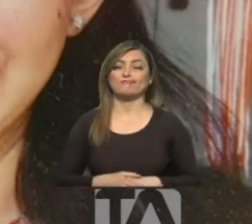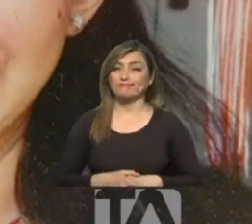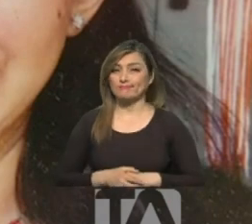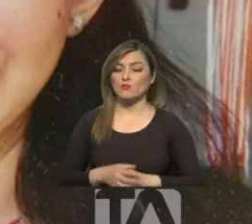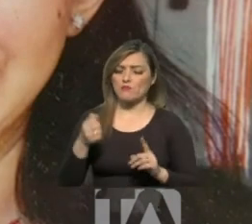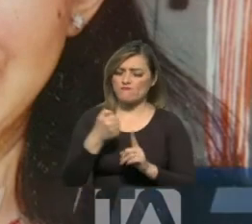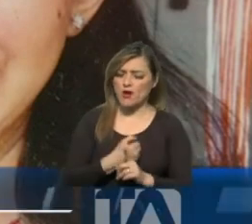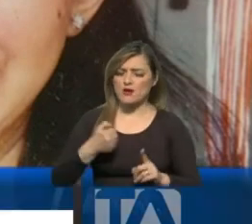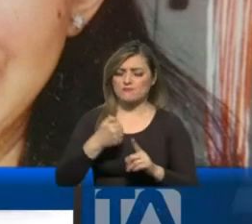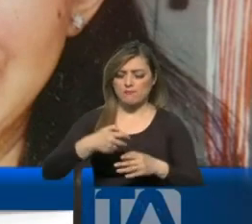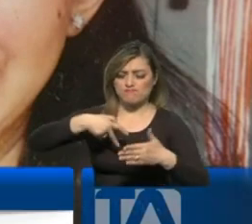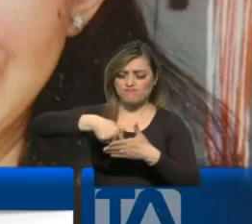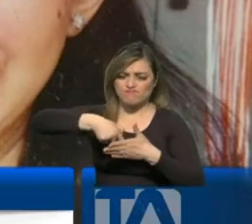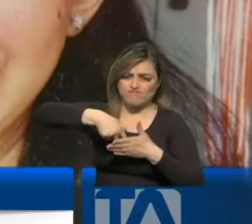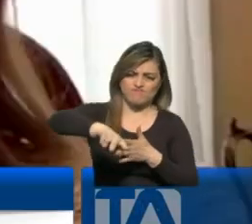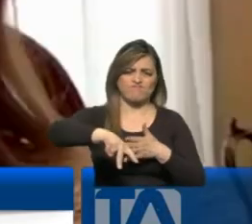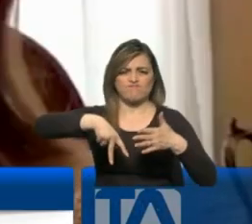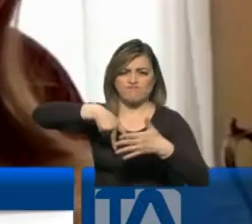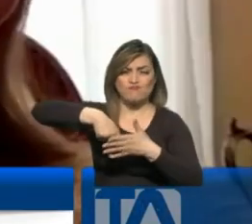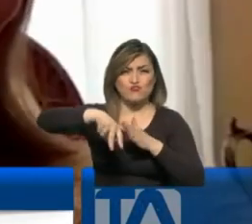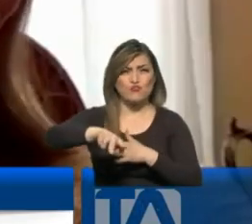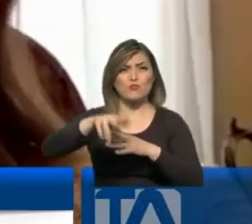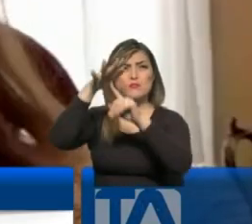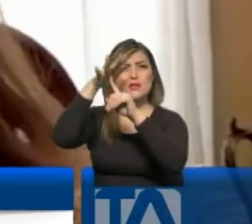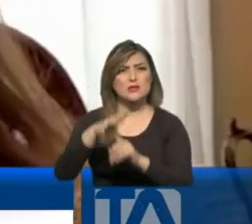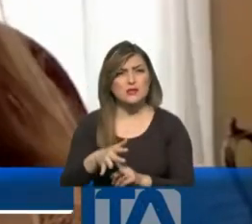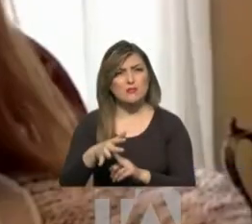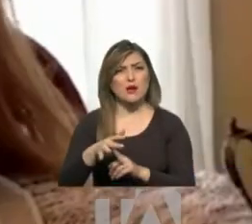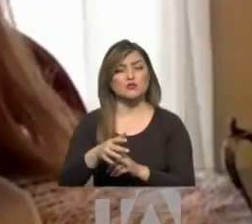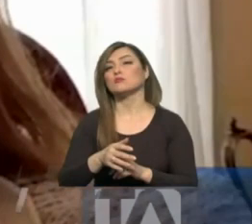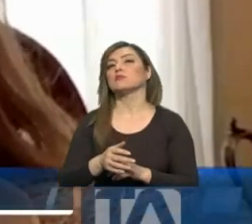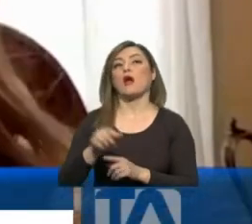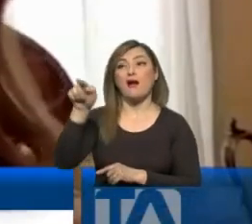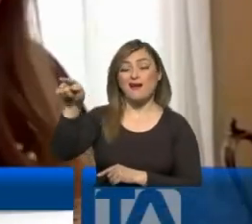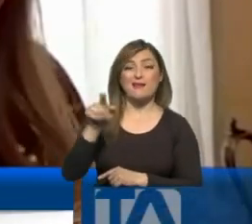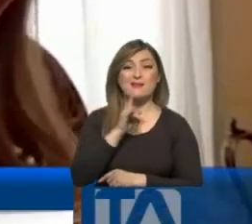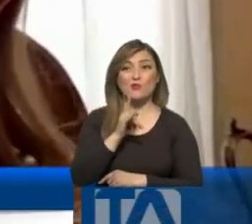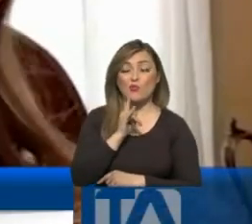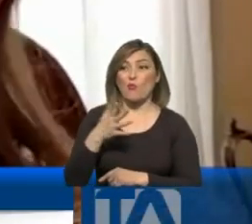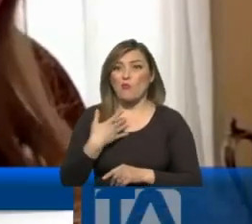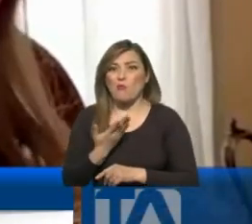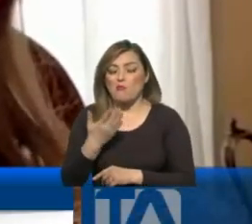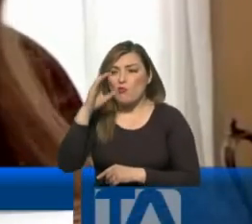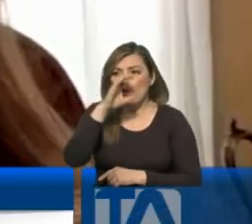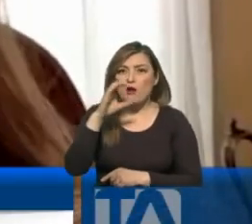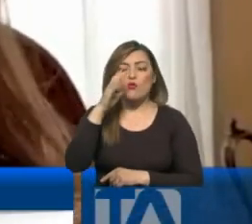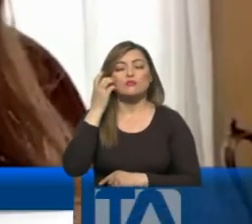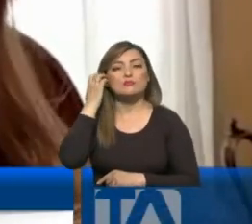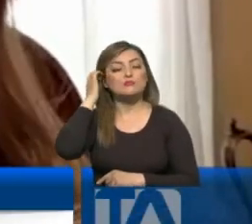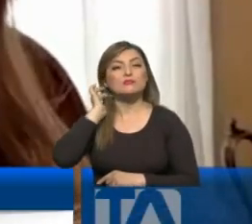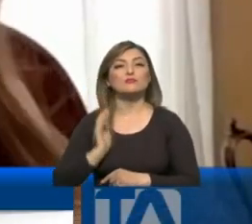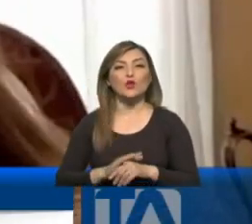universidad superando todos los obstáculos raciales. Tocó buscar abogados, porque no me entregaban el título